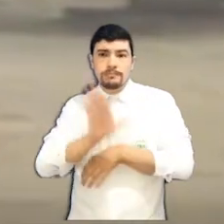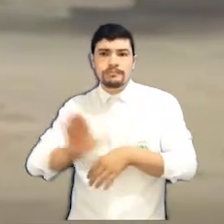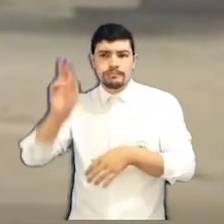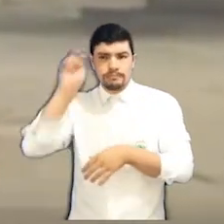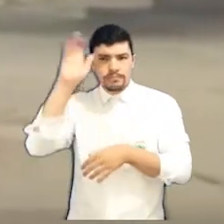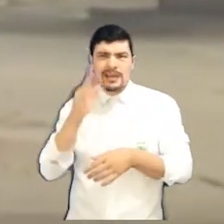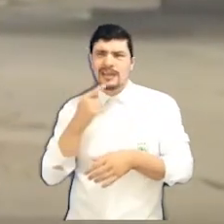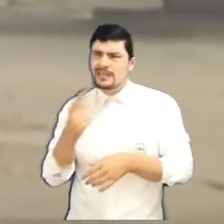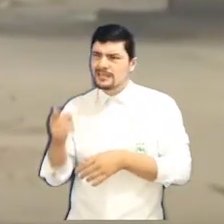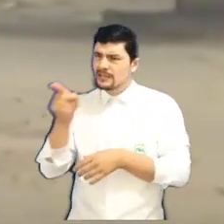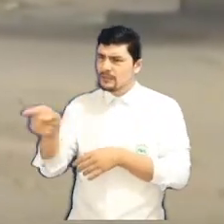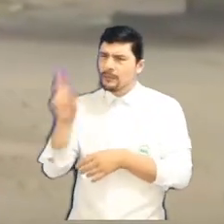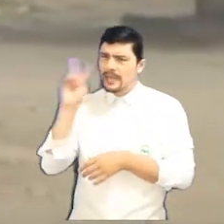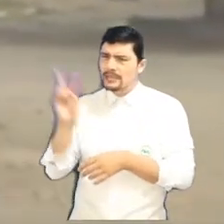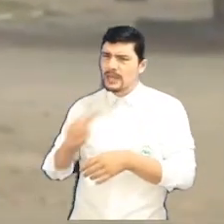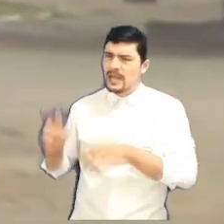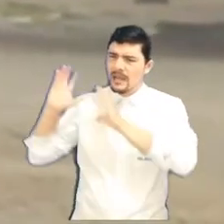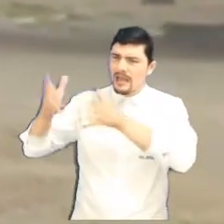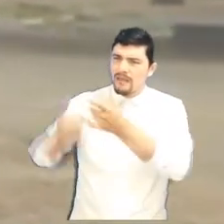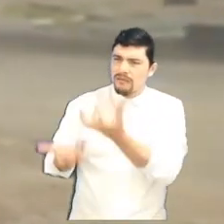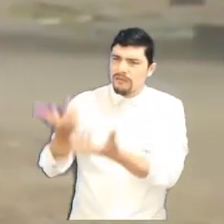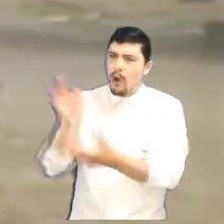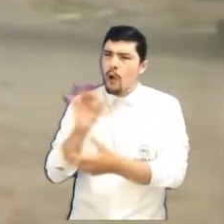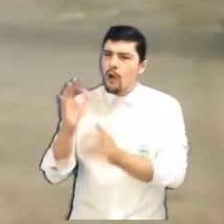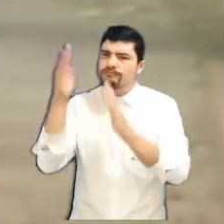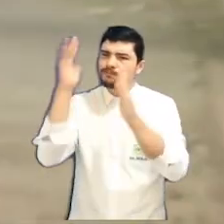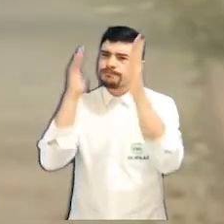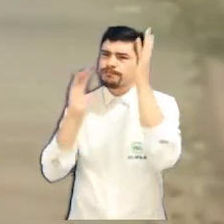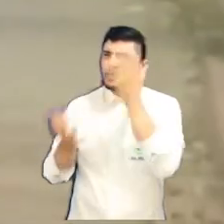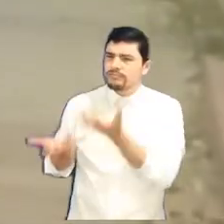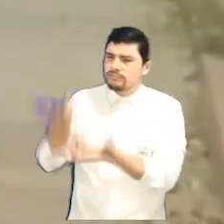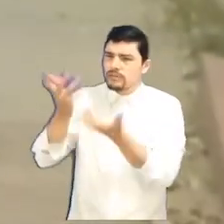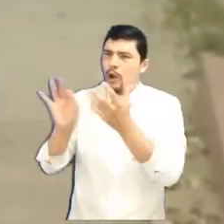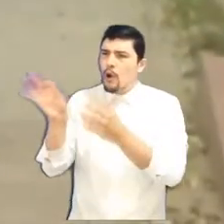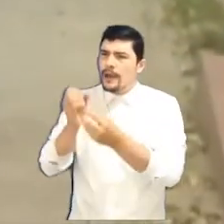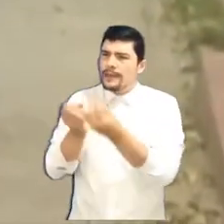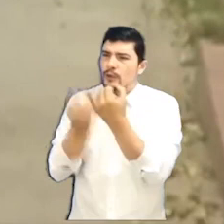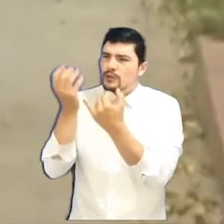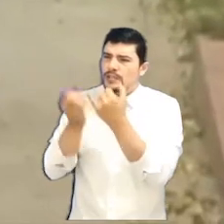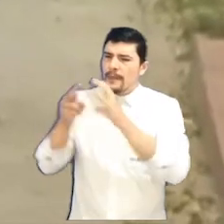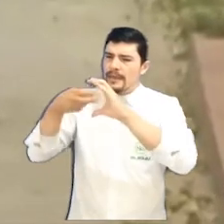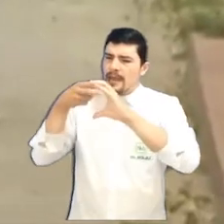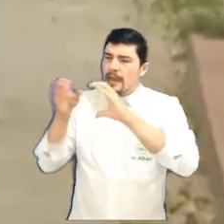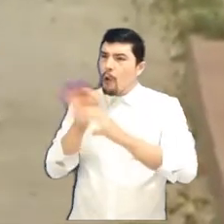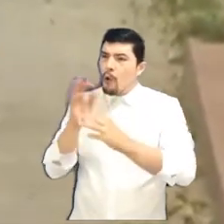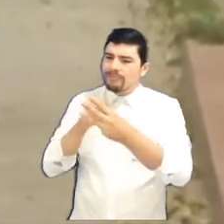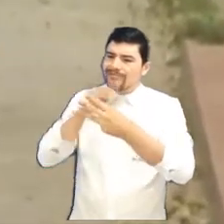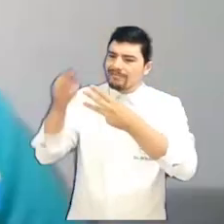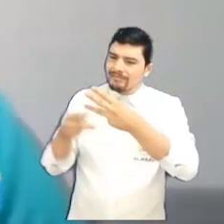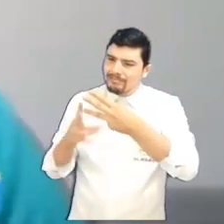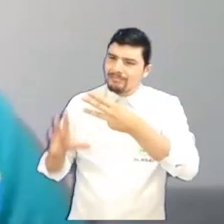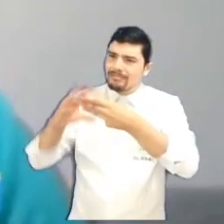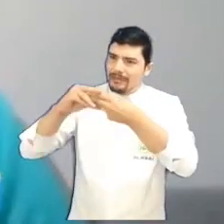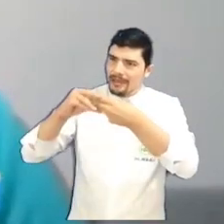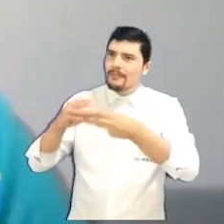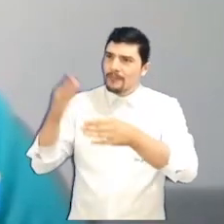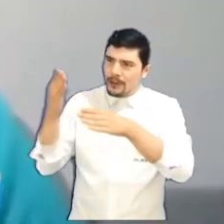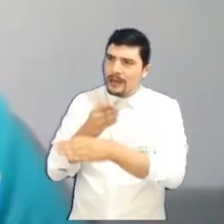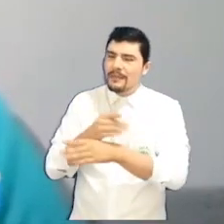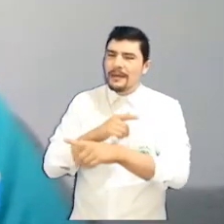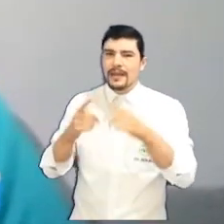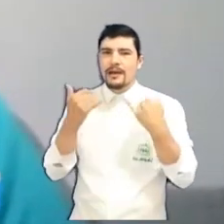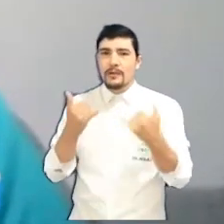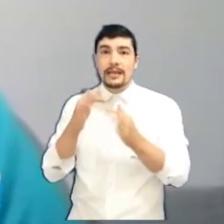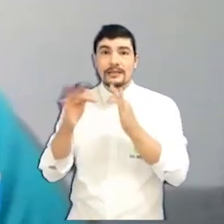enfermedades respiratorias alertan del incremento de las afecciones y persiste la problemática. Lamentablemente en este momento tenemos una condición ambiental